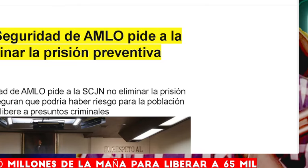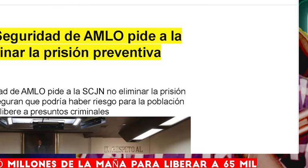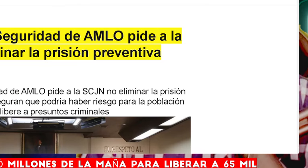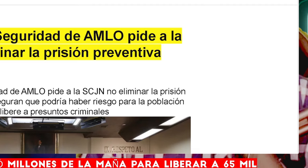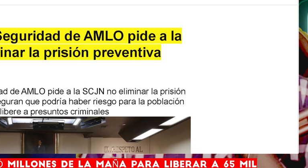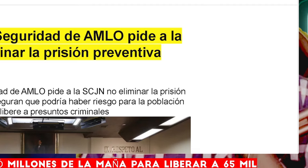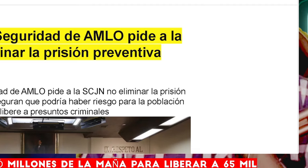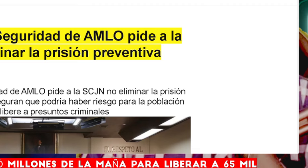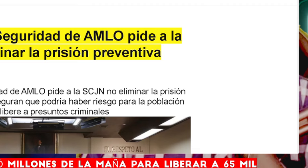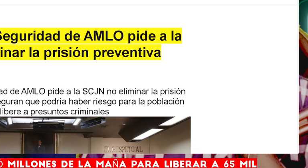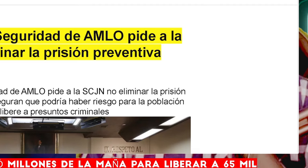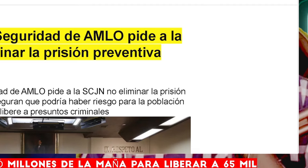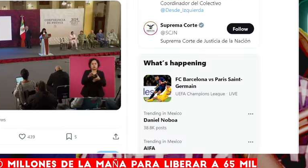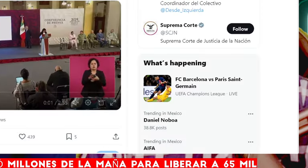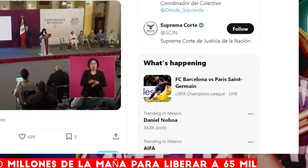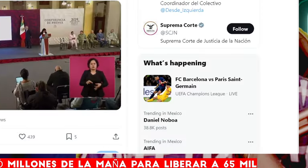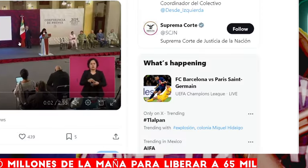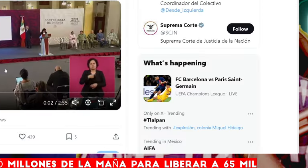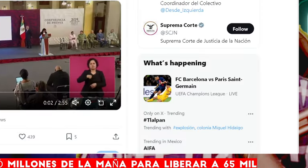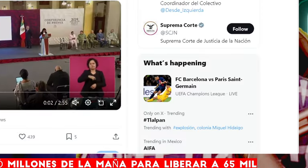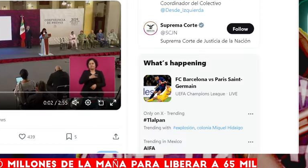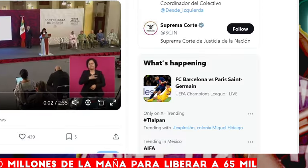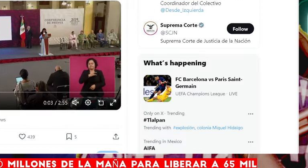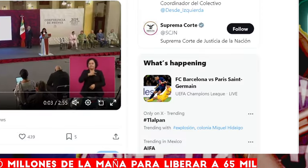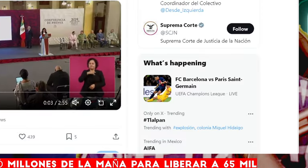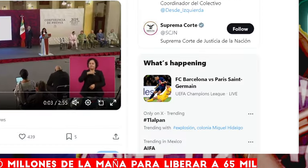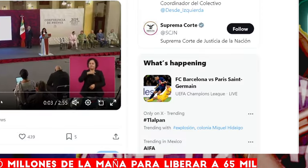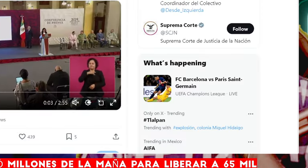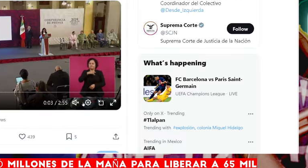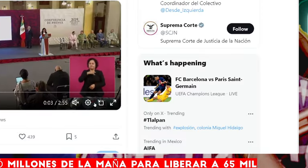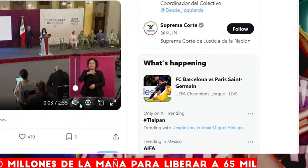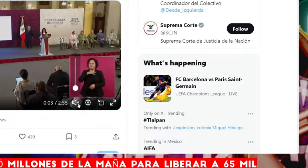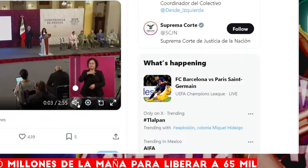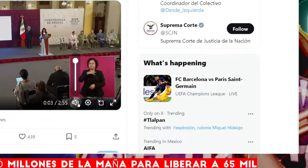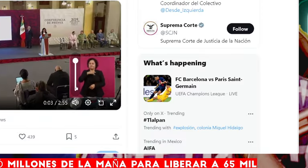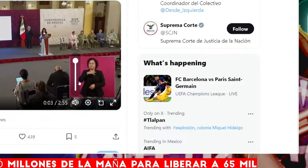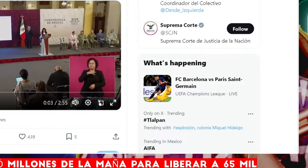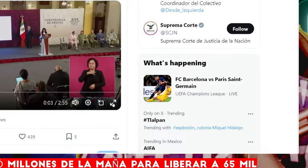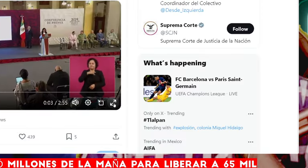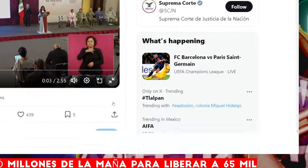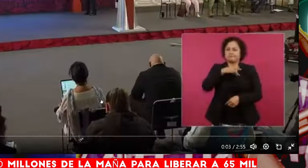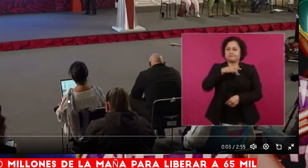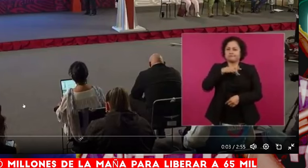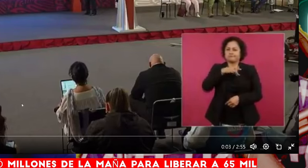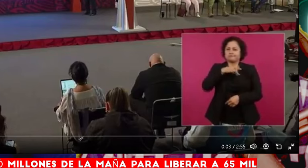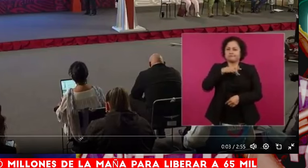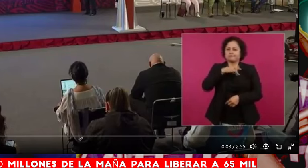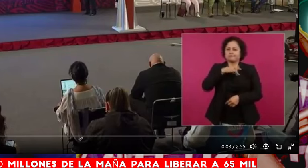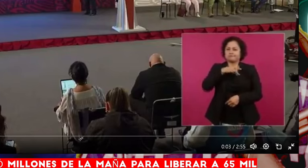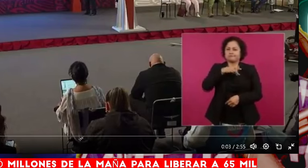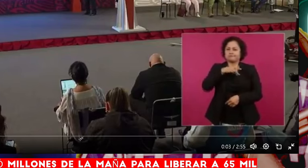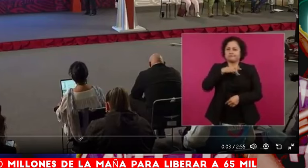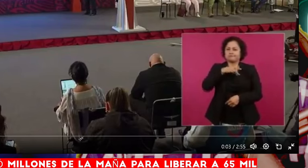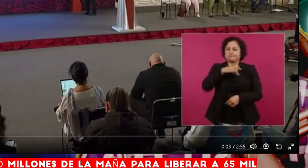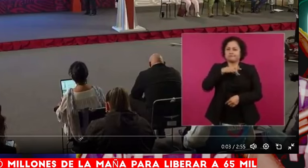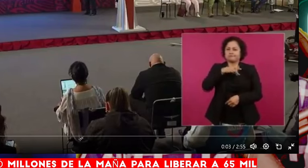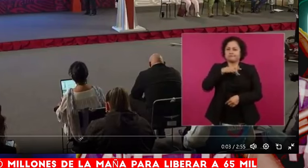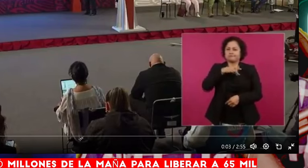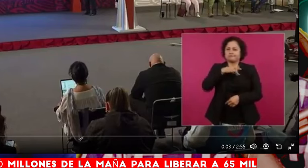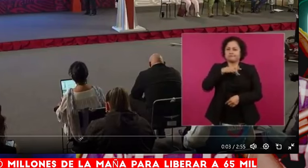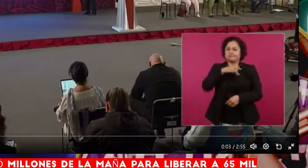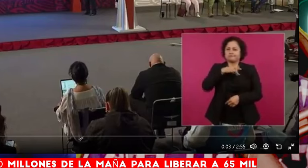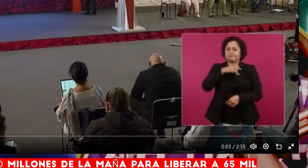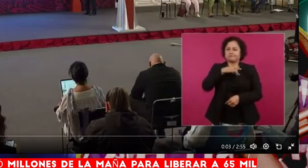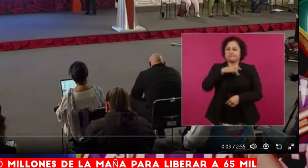preventiva oficiosa qué es lo que pretenden hacer ellos Eliminar esta prisión preventiva vamos a ver parte de lo que dijo la